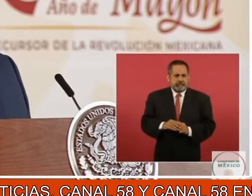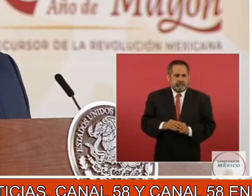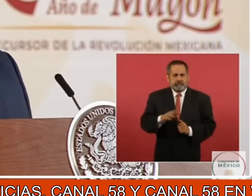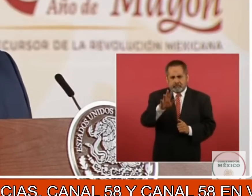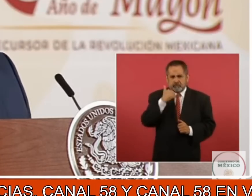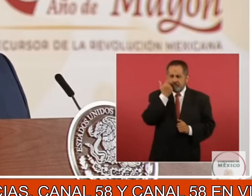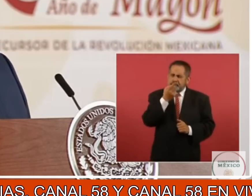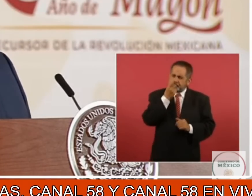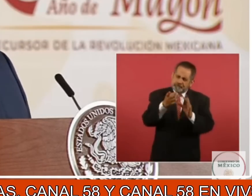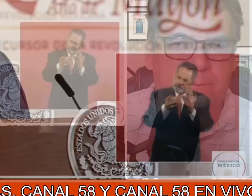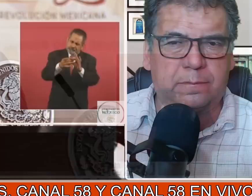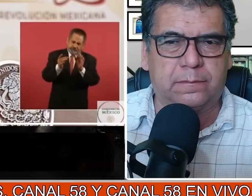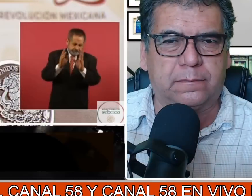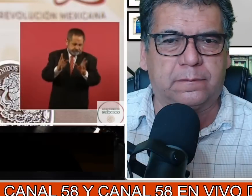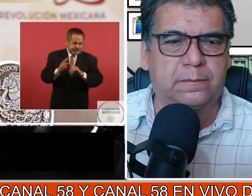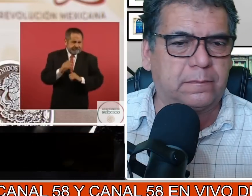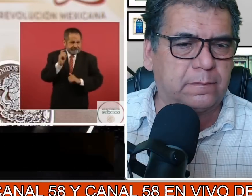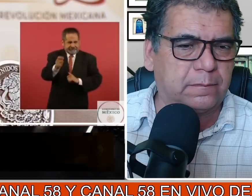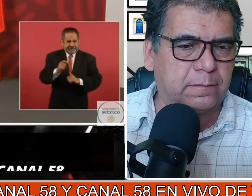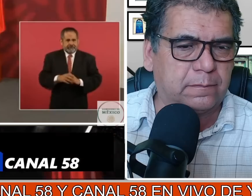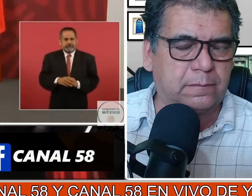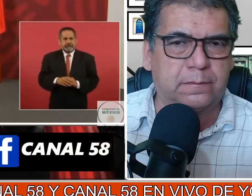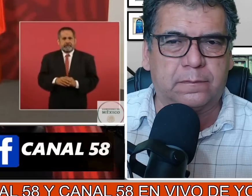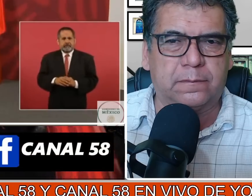Quiero comentar de que